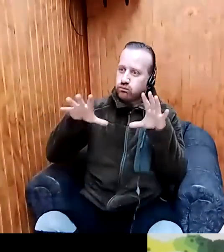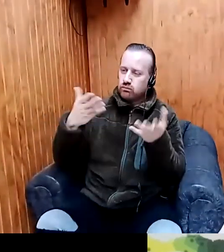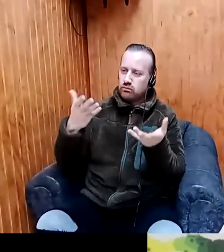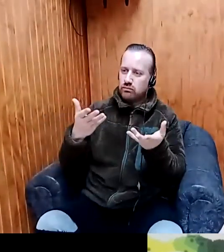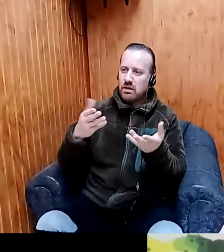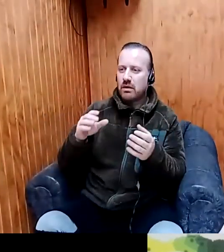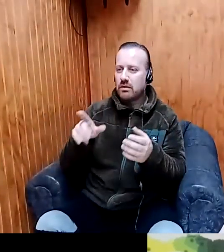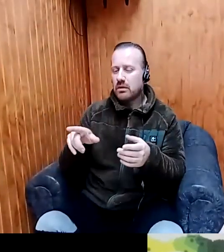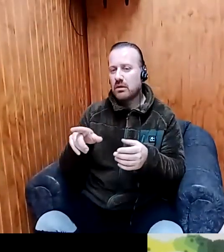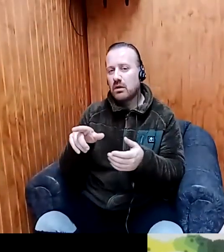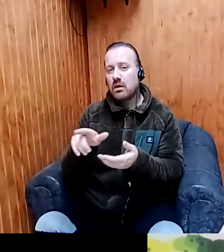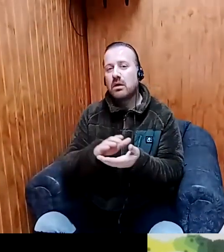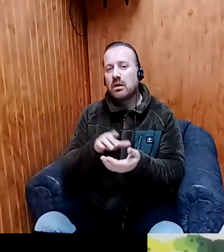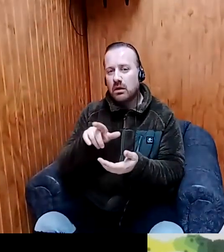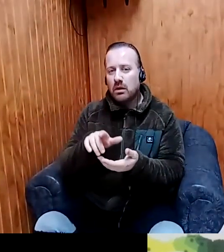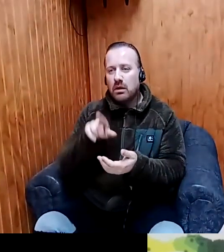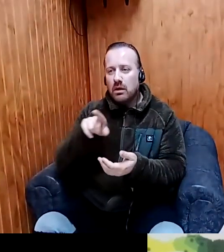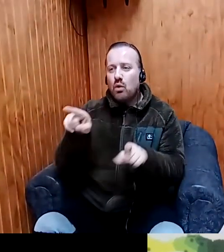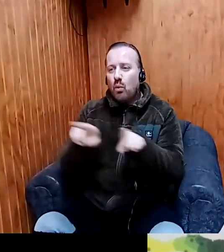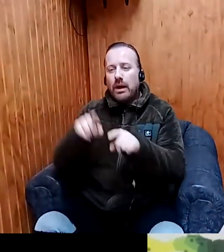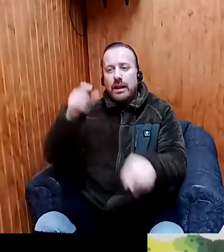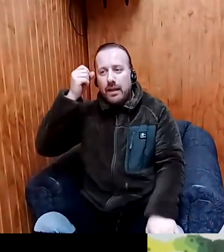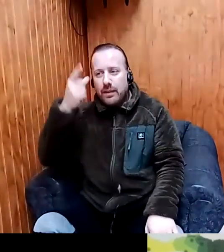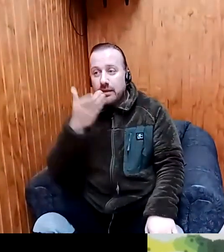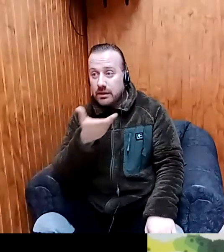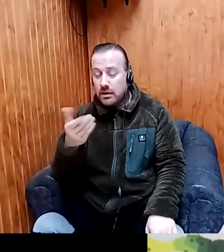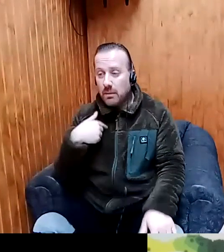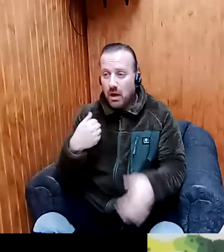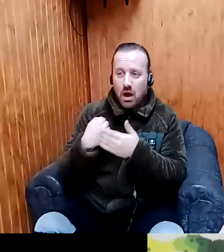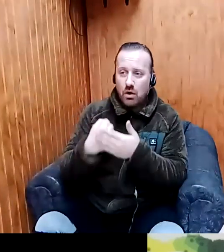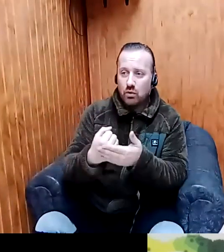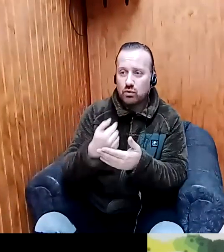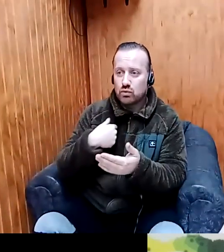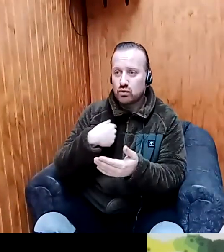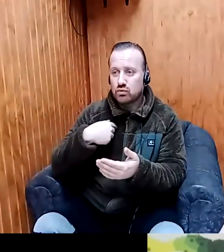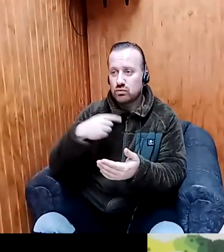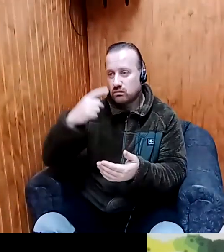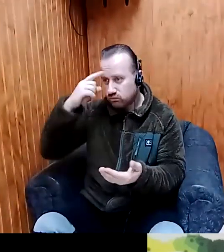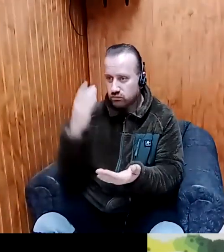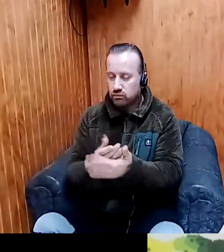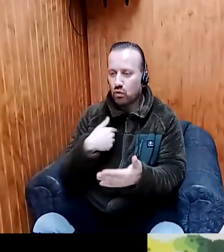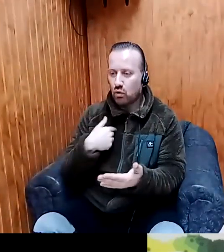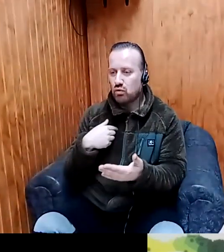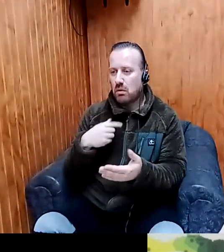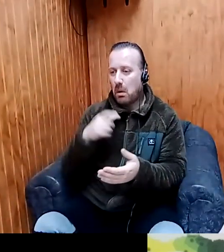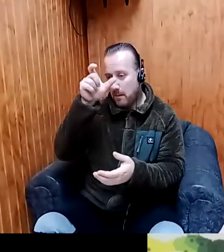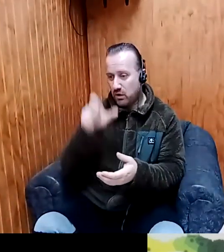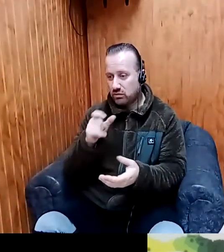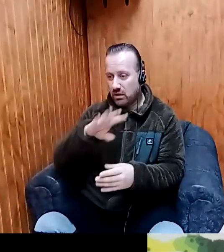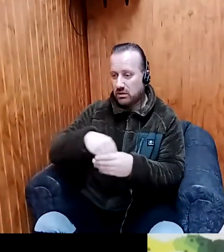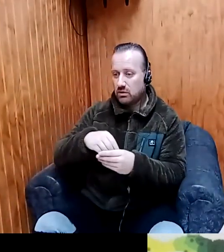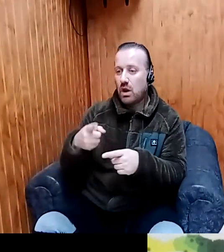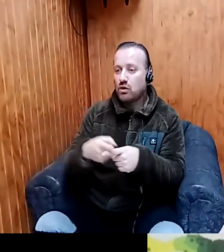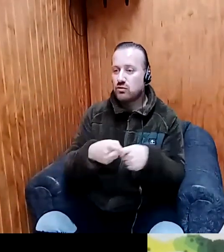sea, tienen que terminar diciendo, ah, vale, he entendido esto y esto me va a ayudar pues, para tomar decisiones en el futuro como ciudadano. Y con esta